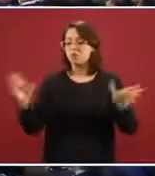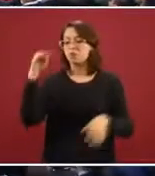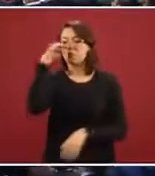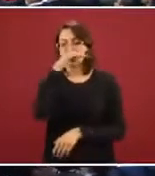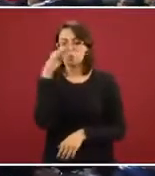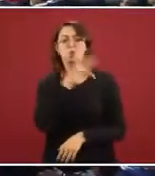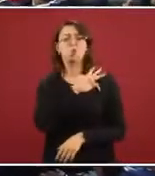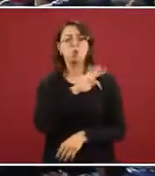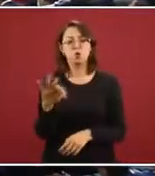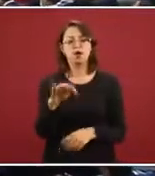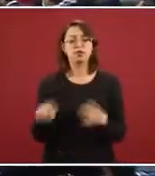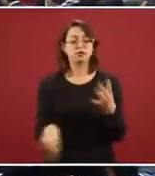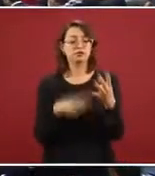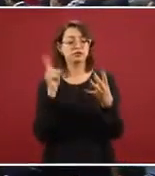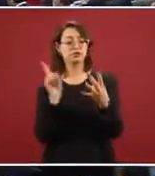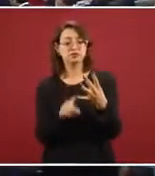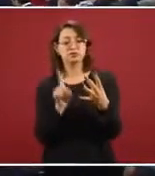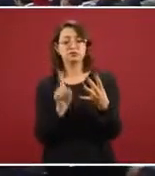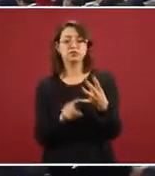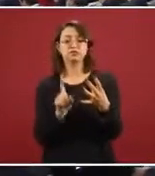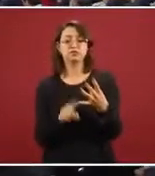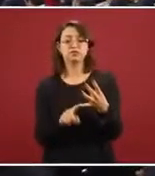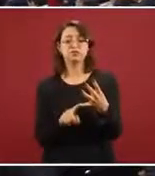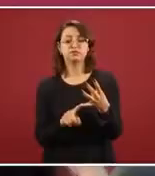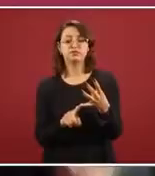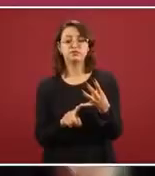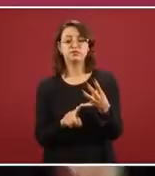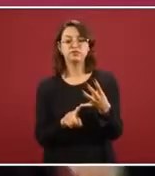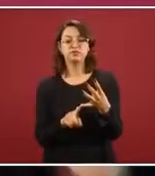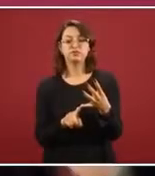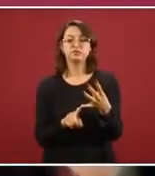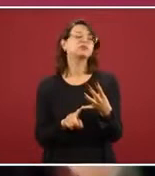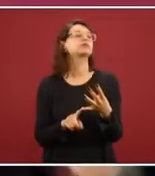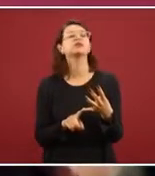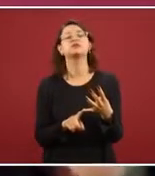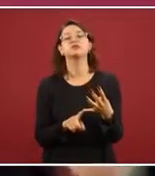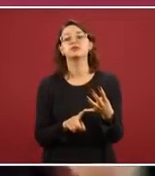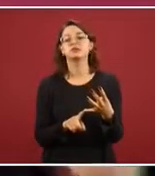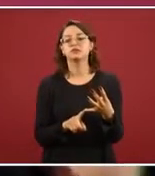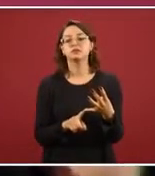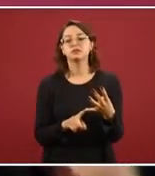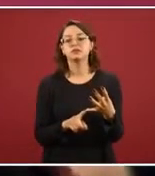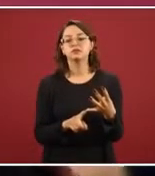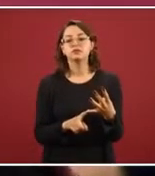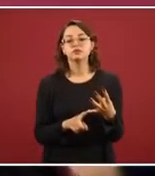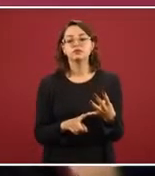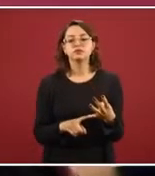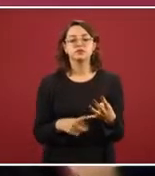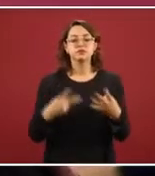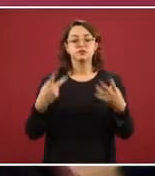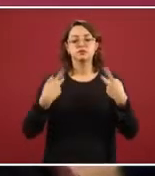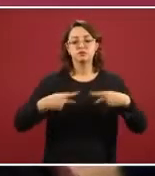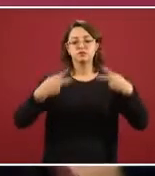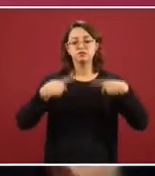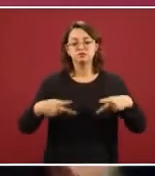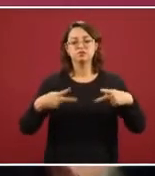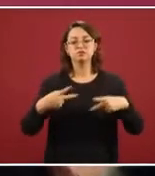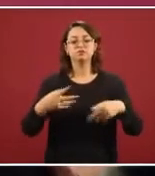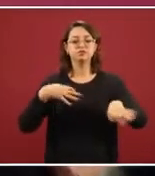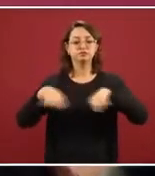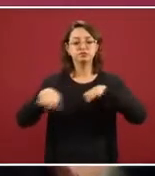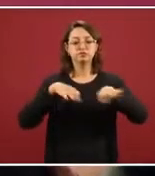el punto 4 es la basificación de los trabajadores de la salud